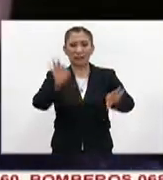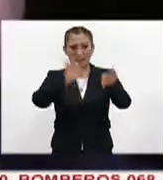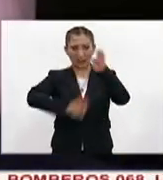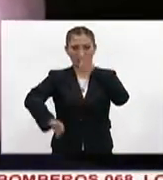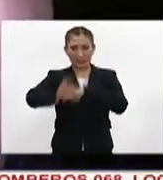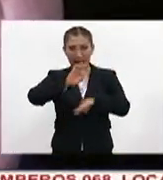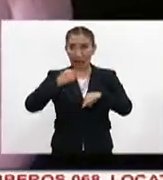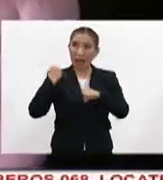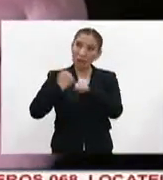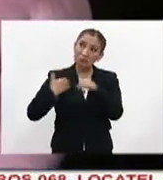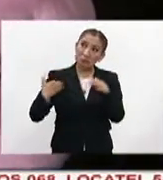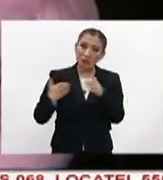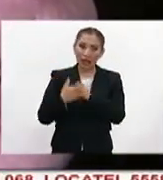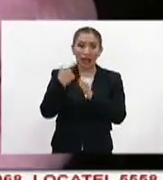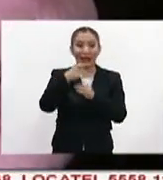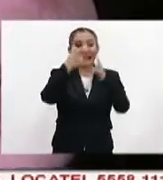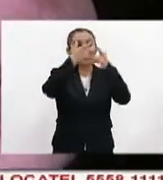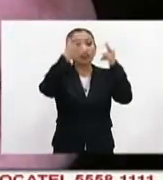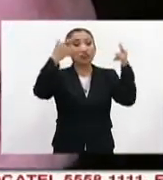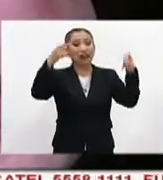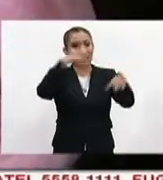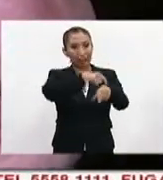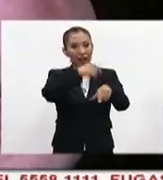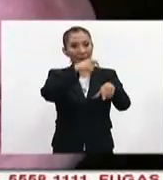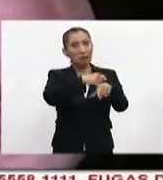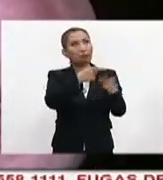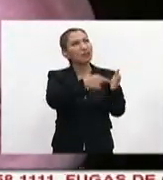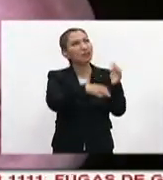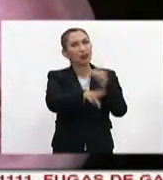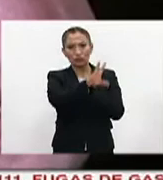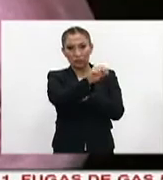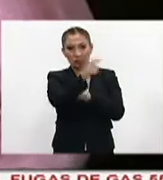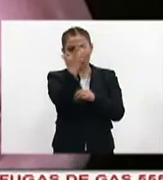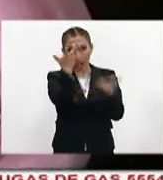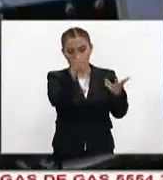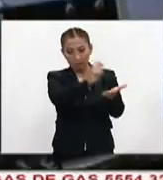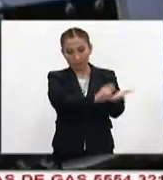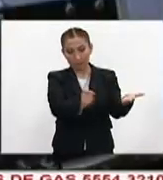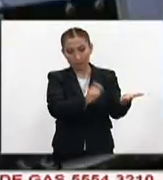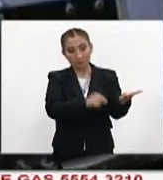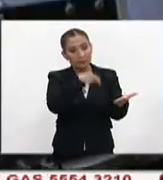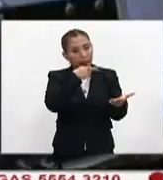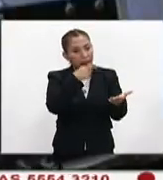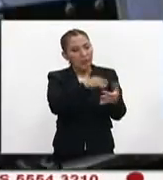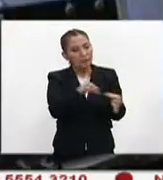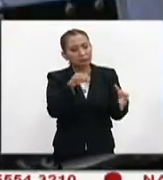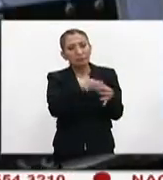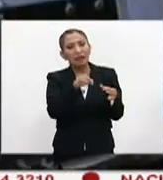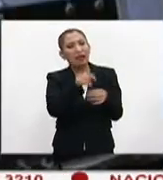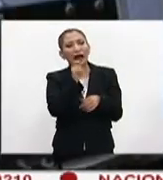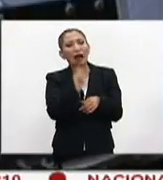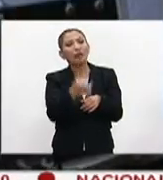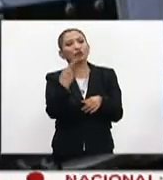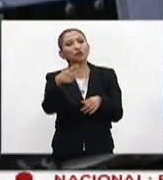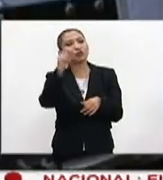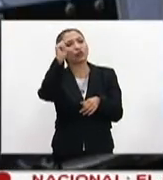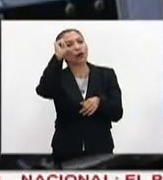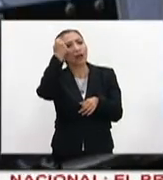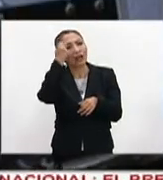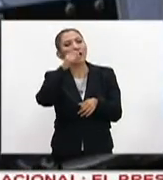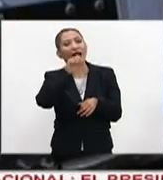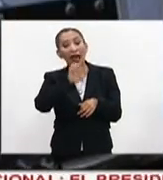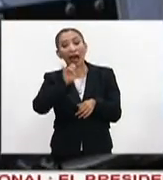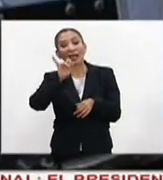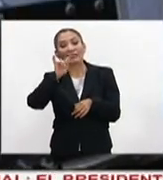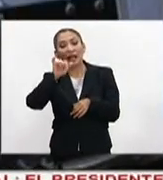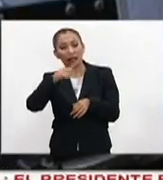en décadas, La breve historia del tiempo, que publicó en los 80s, en donde justamente nos trataba de explicar sus teorías, también las teorías de Einstein